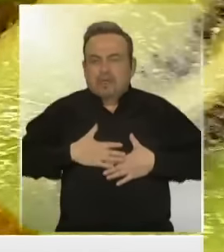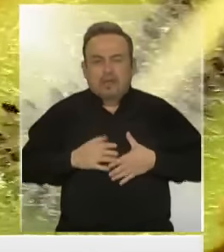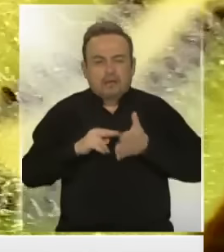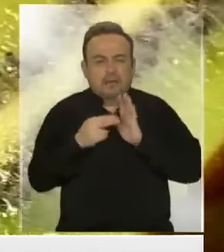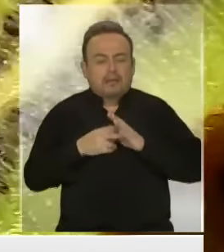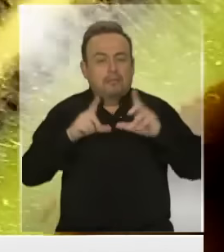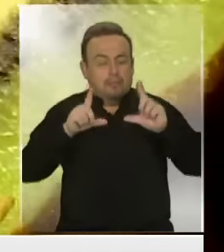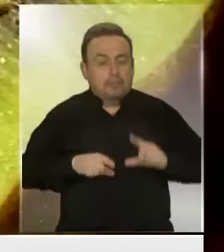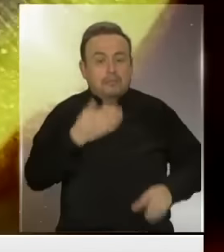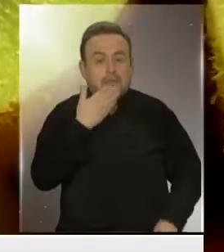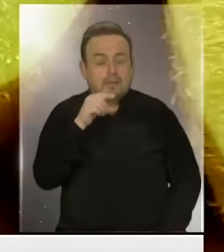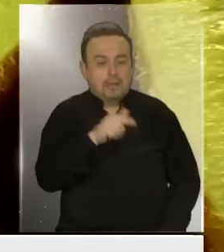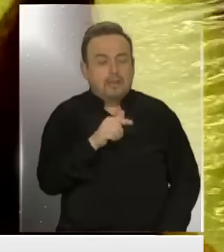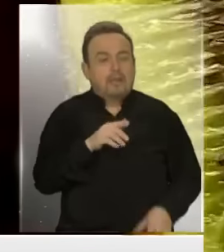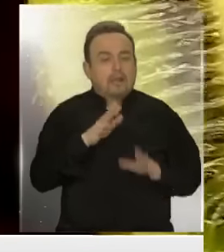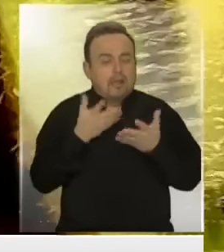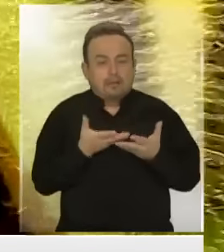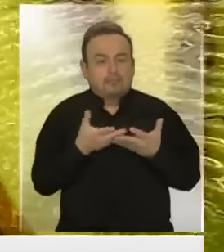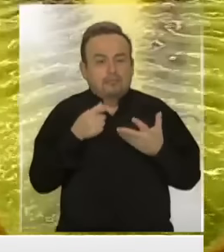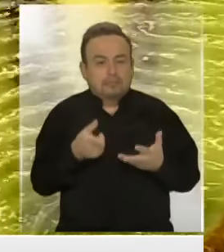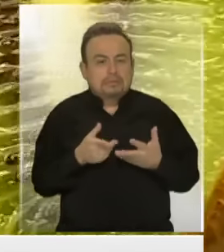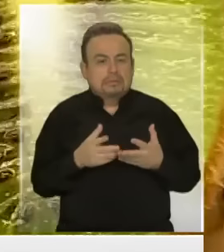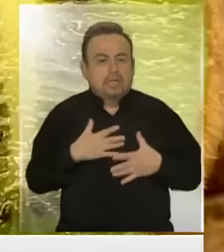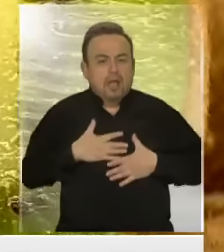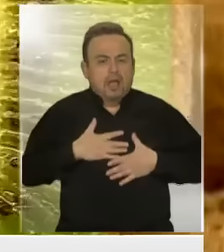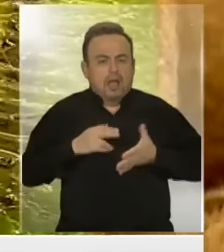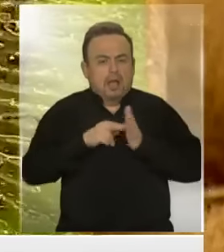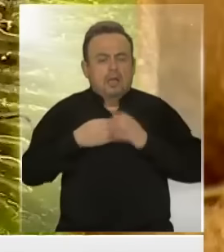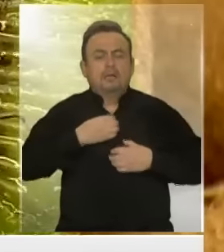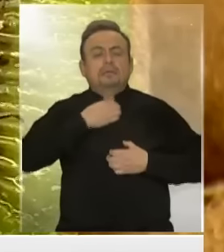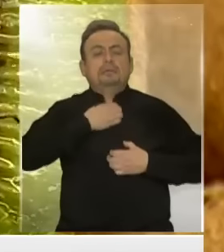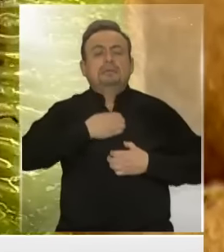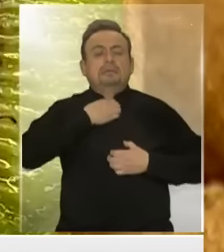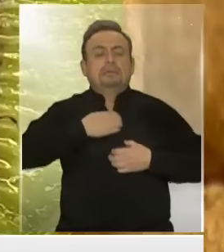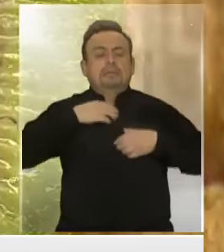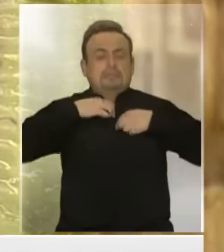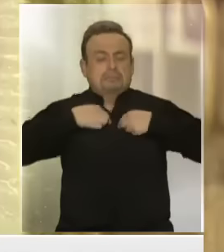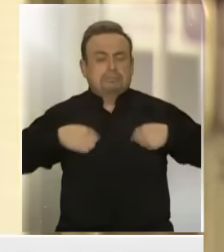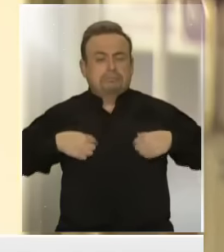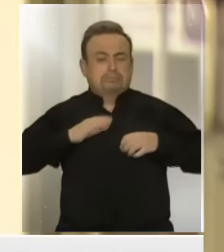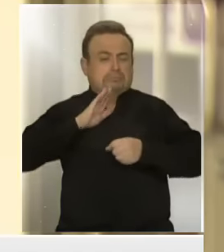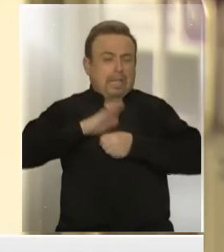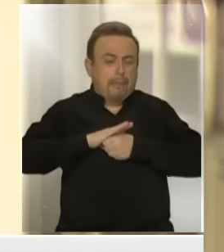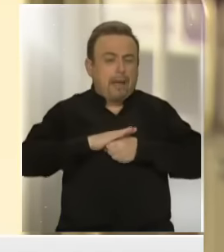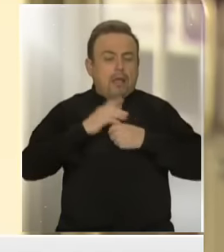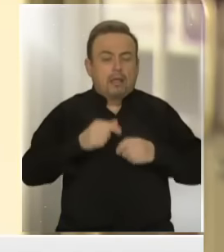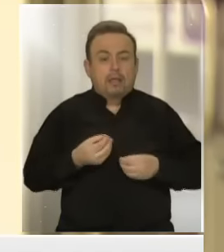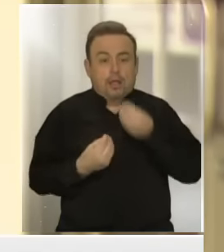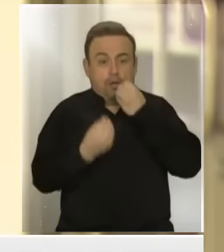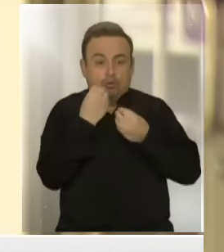y se ha visto que también previene las crisis bronquiales, las crisis de bronquitis obstructiva. Por